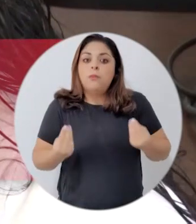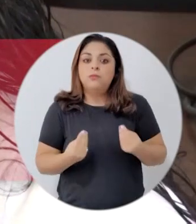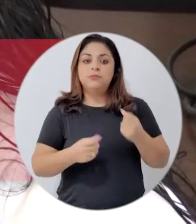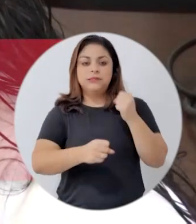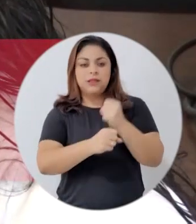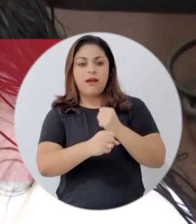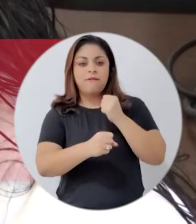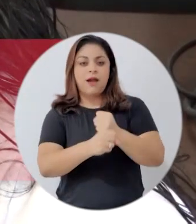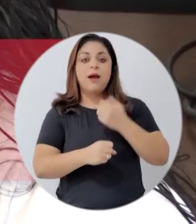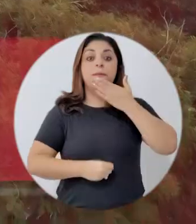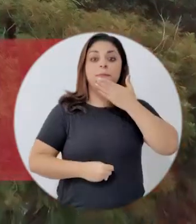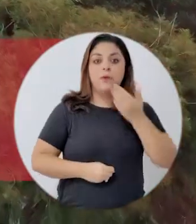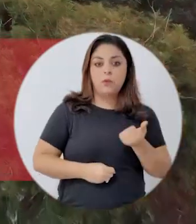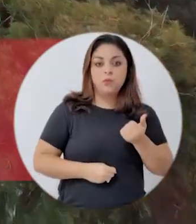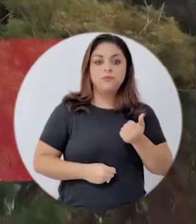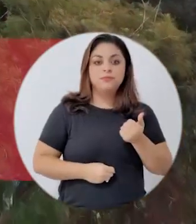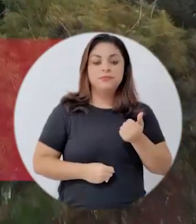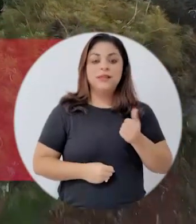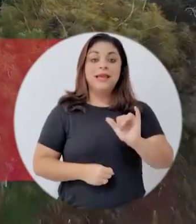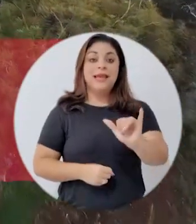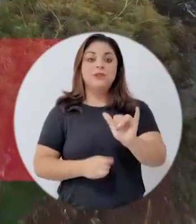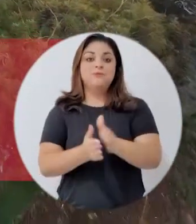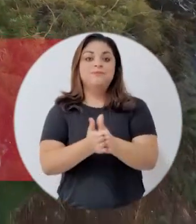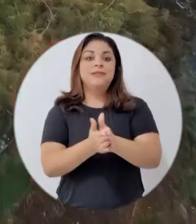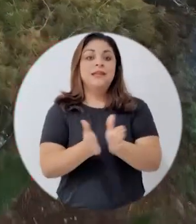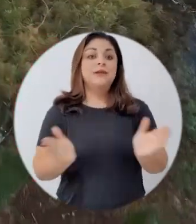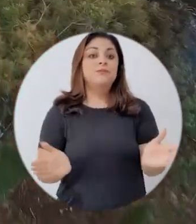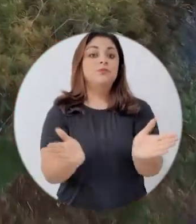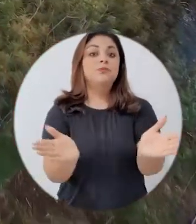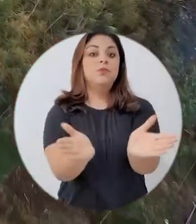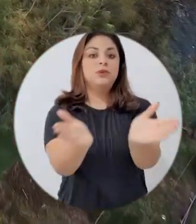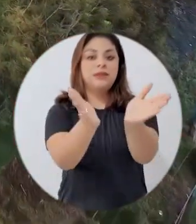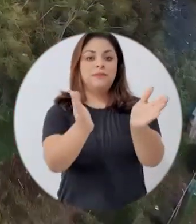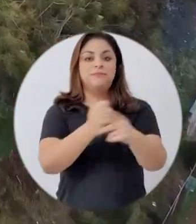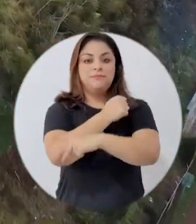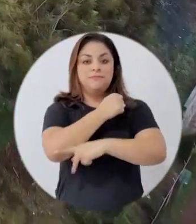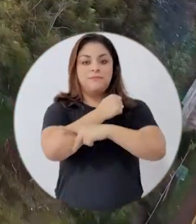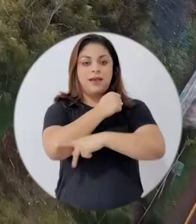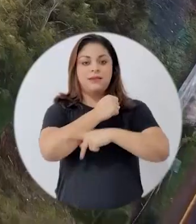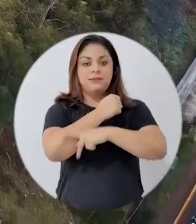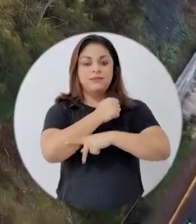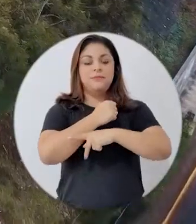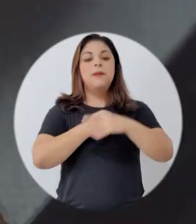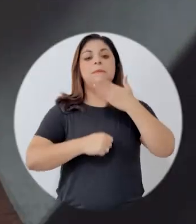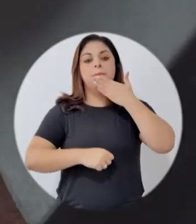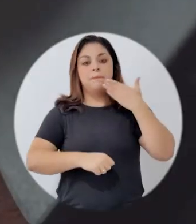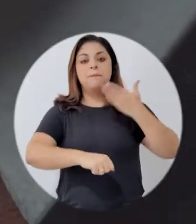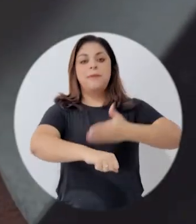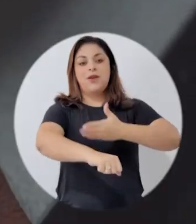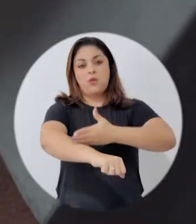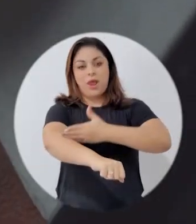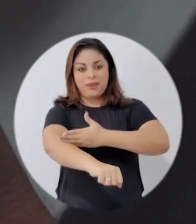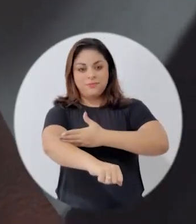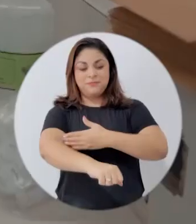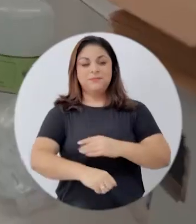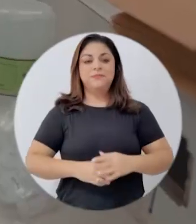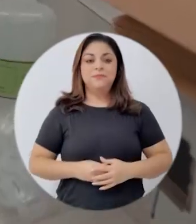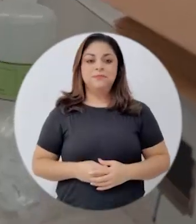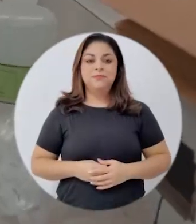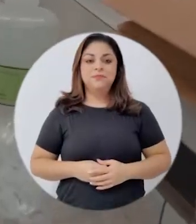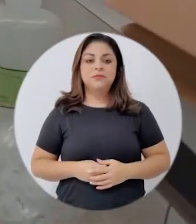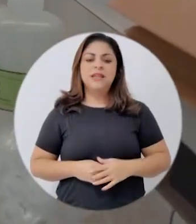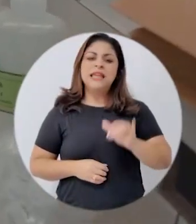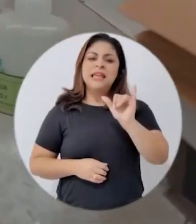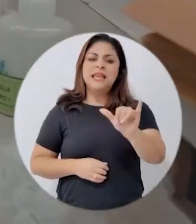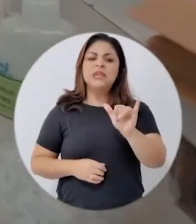marco normativo que impulsa al país a también hacer mejor. Entonces, ser parte de esto. ¿Cuál es esa meta que nos